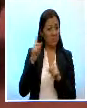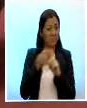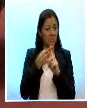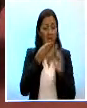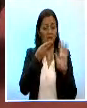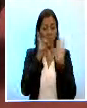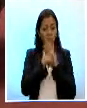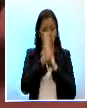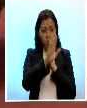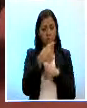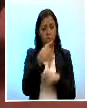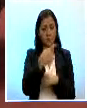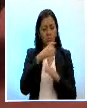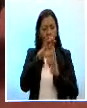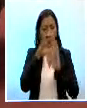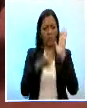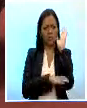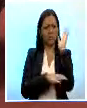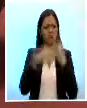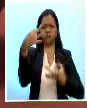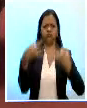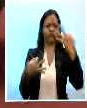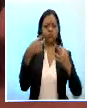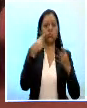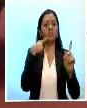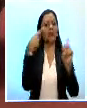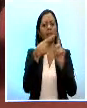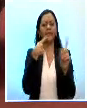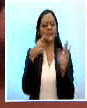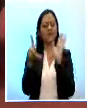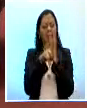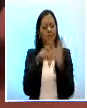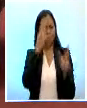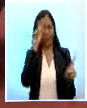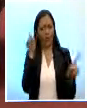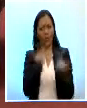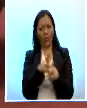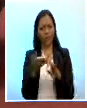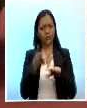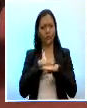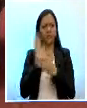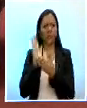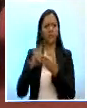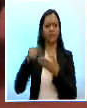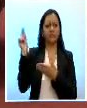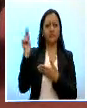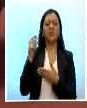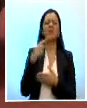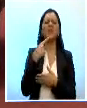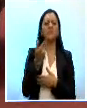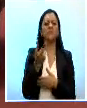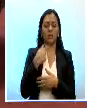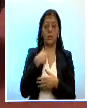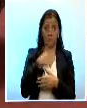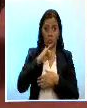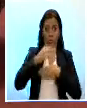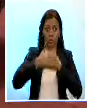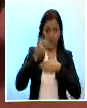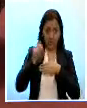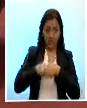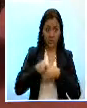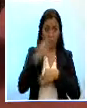que se presenta ante la Corte Constitucional en contra de esta ley recientemente aprobada. Y ustedes allí han justificado esta decisión y